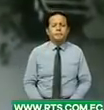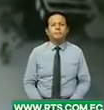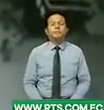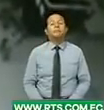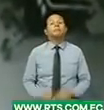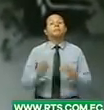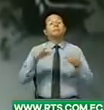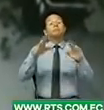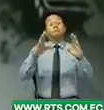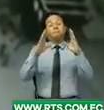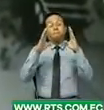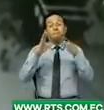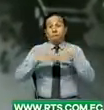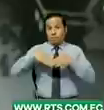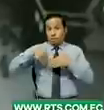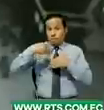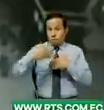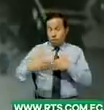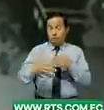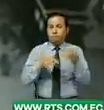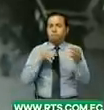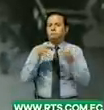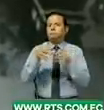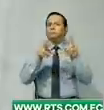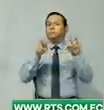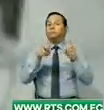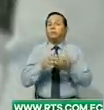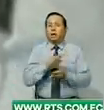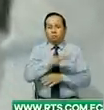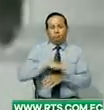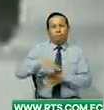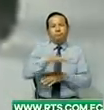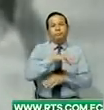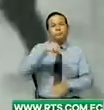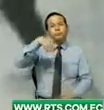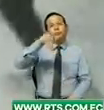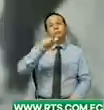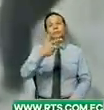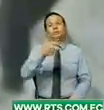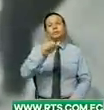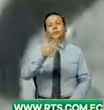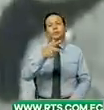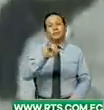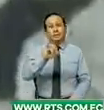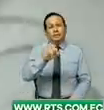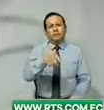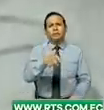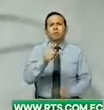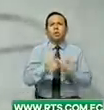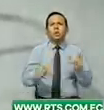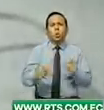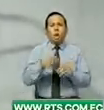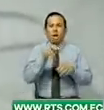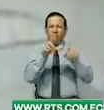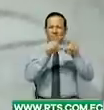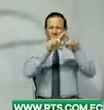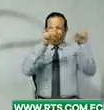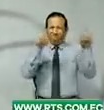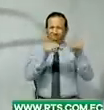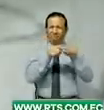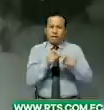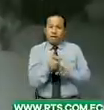Y estén atentos porque más adelante les contaremos que en Machachi sujetos hacen estallar un cajero automático para robar el